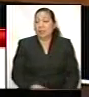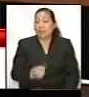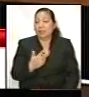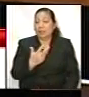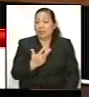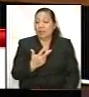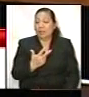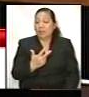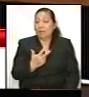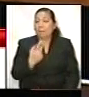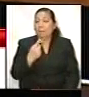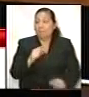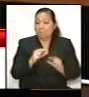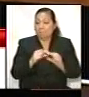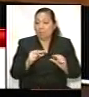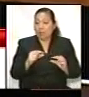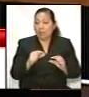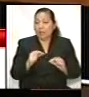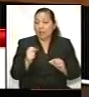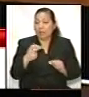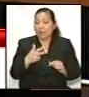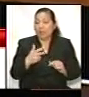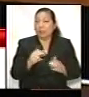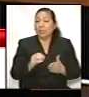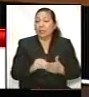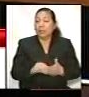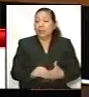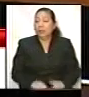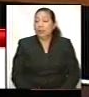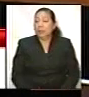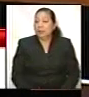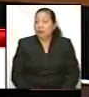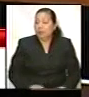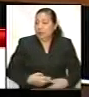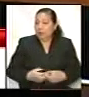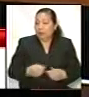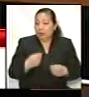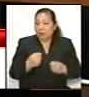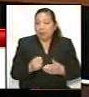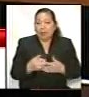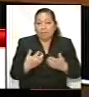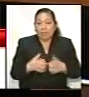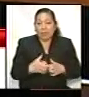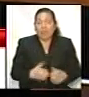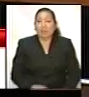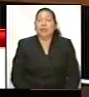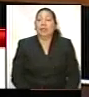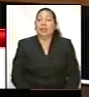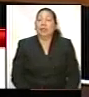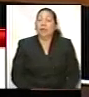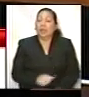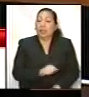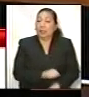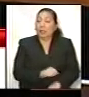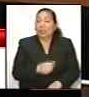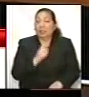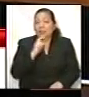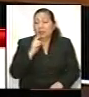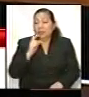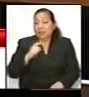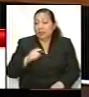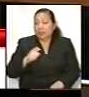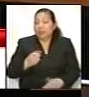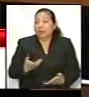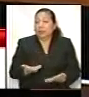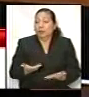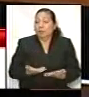6,3 párrafo, tercer párrafo, que señala que en el caso de productos cosméticos fabricados en la subregión andina será necesario